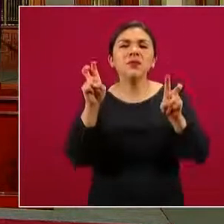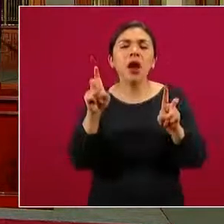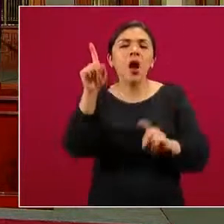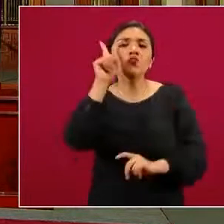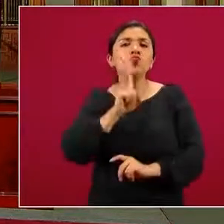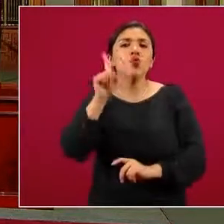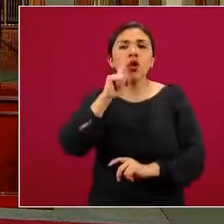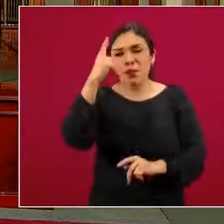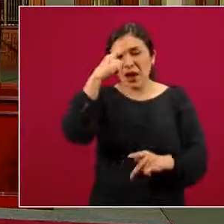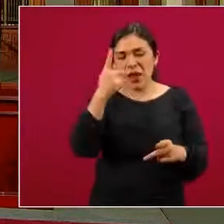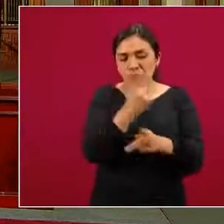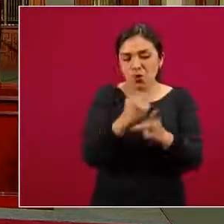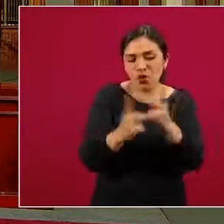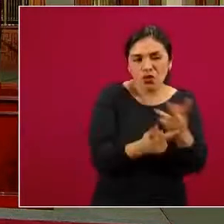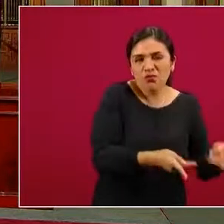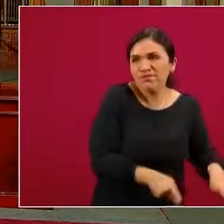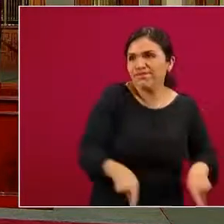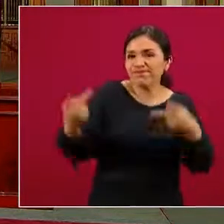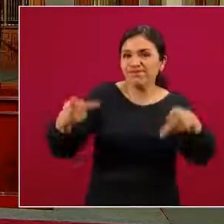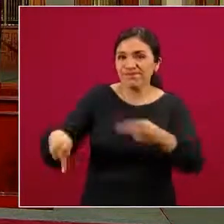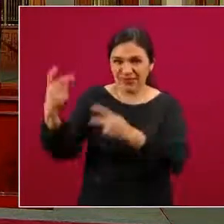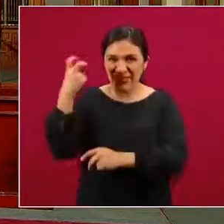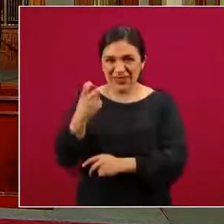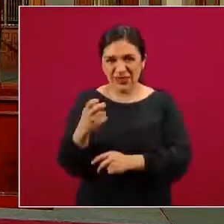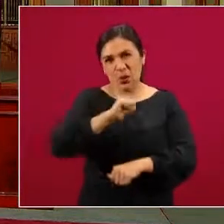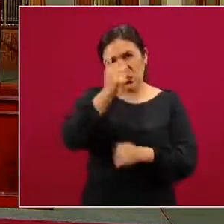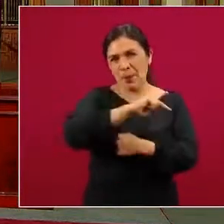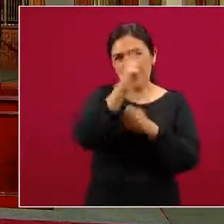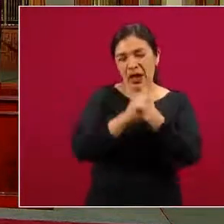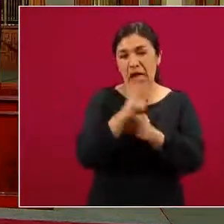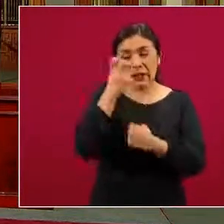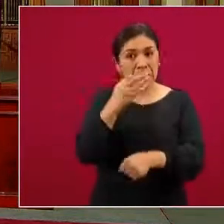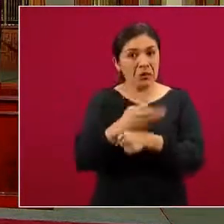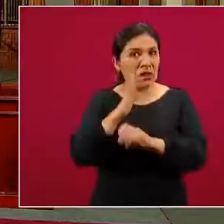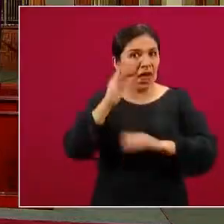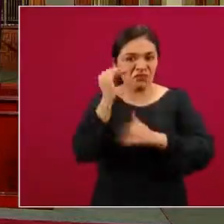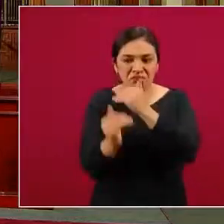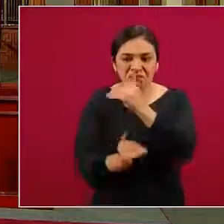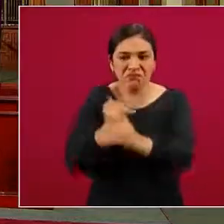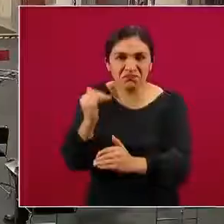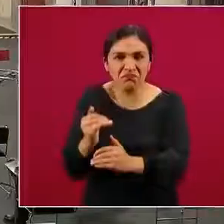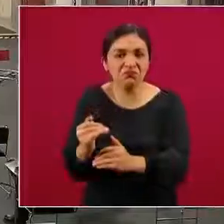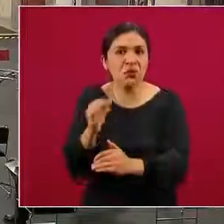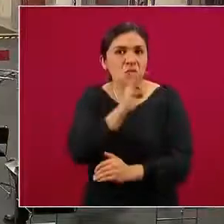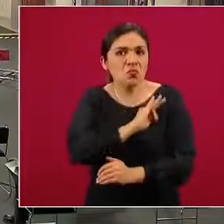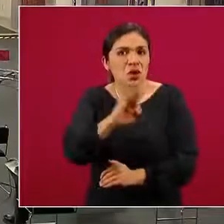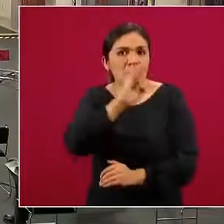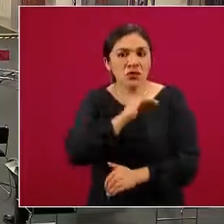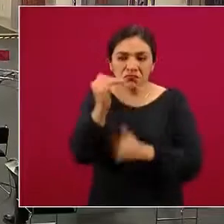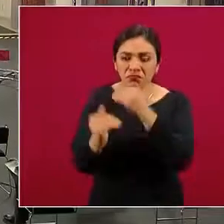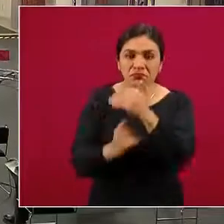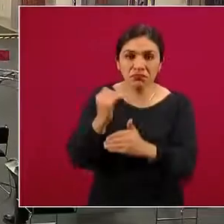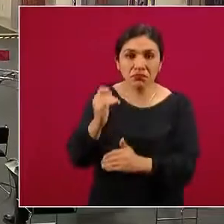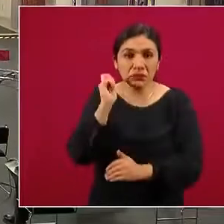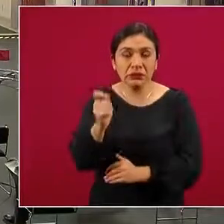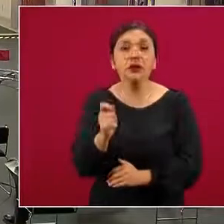las mujeres exportadoras, estas que ya están en una fase ya muy avanzada o con potencial de exportar casi,